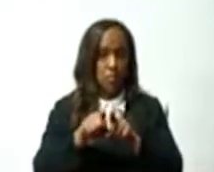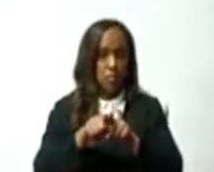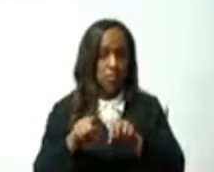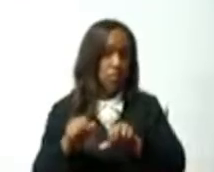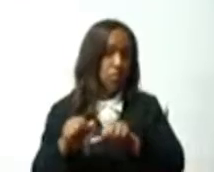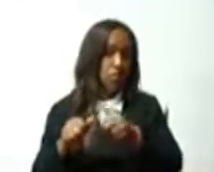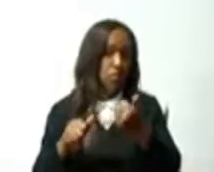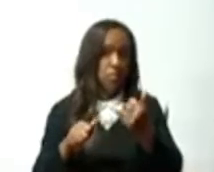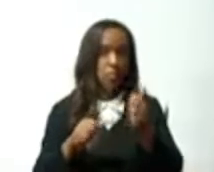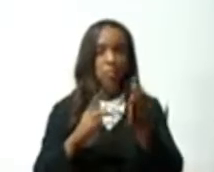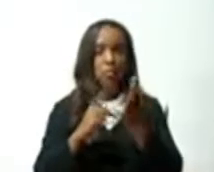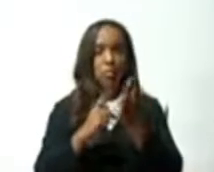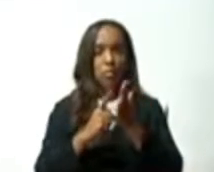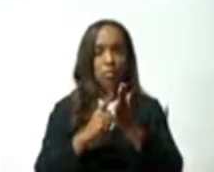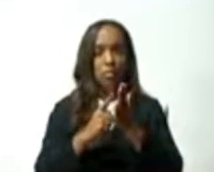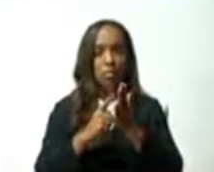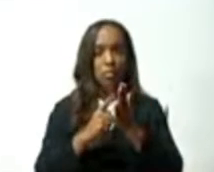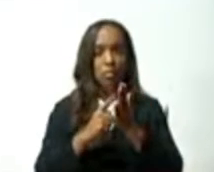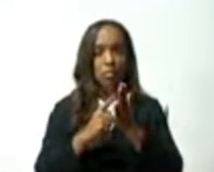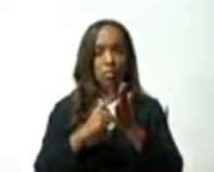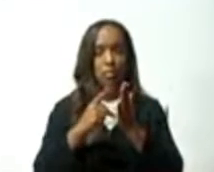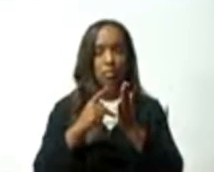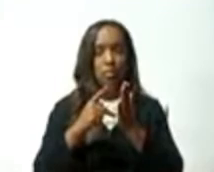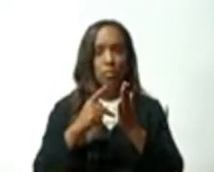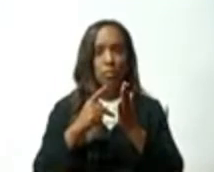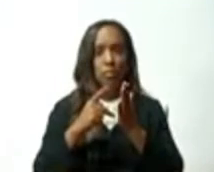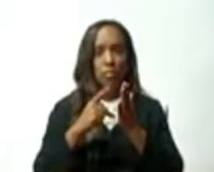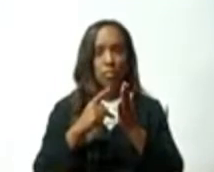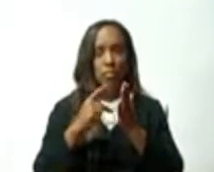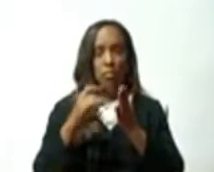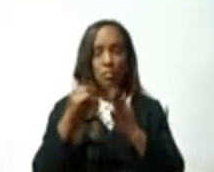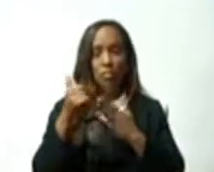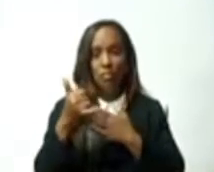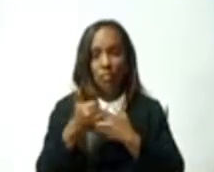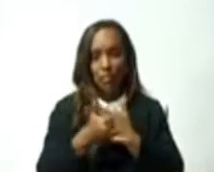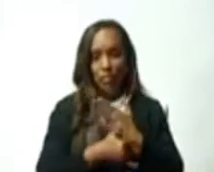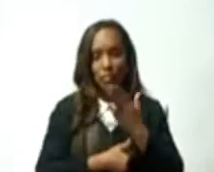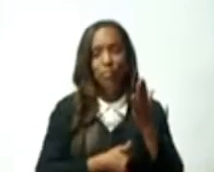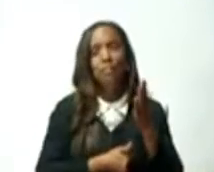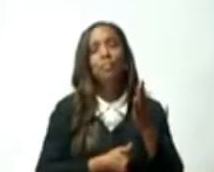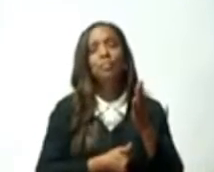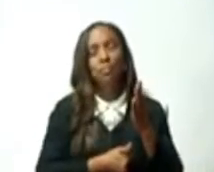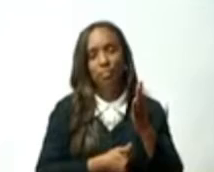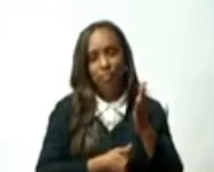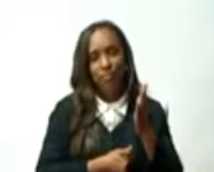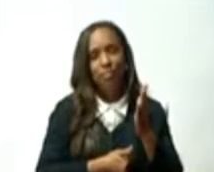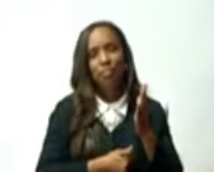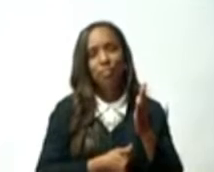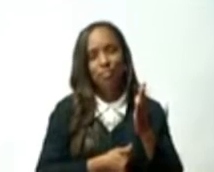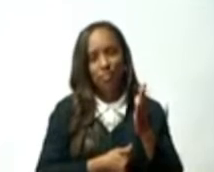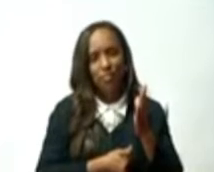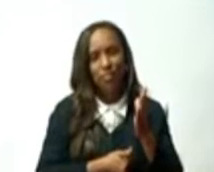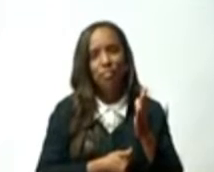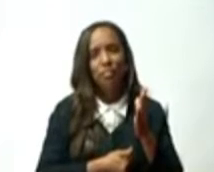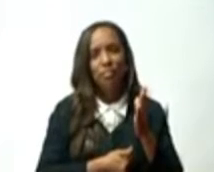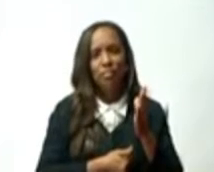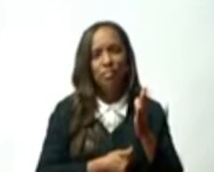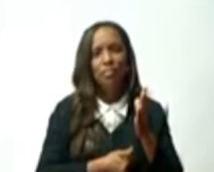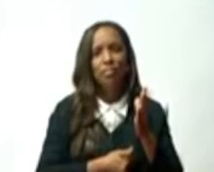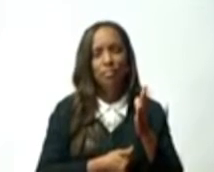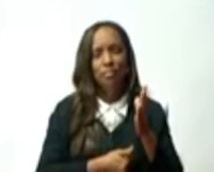casas, que deberían ser más, nos quedamos cortos. Fue delatado, Jaime. Así es. Yo no conocía esa. Sí.